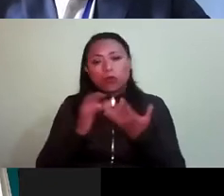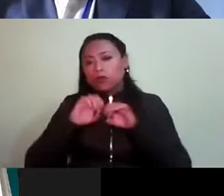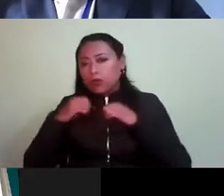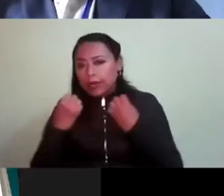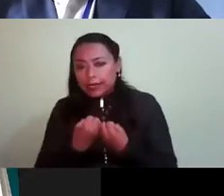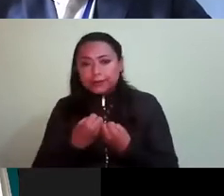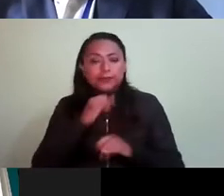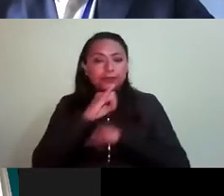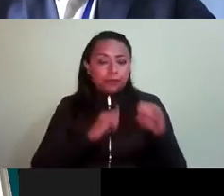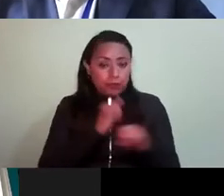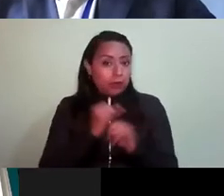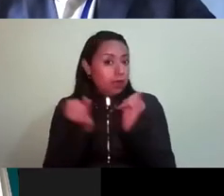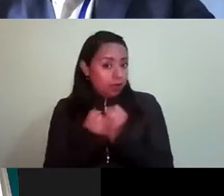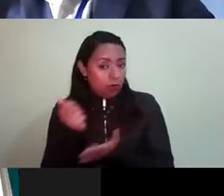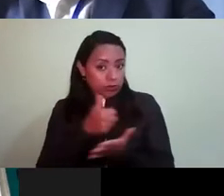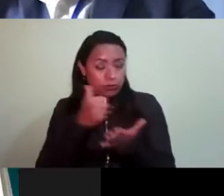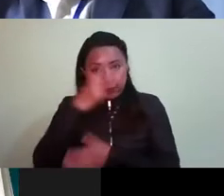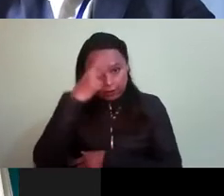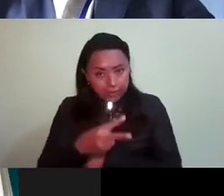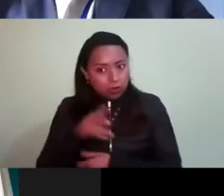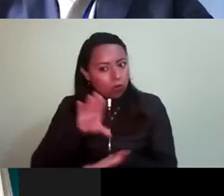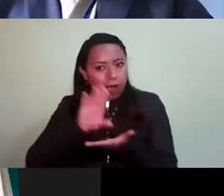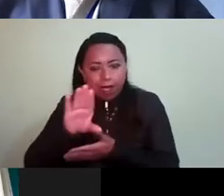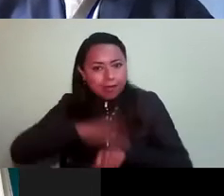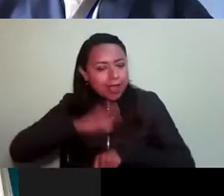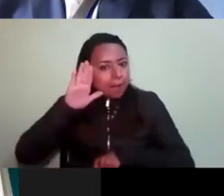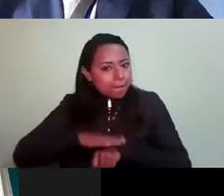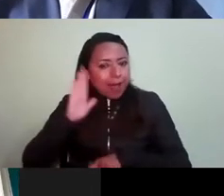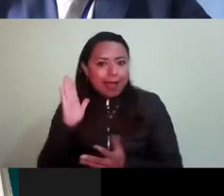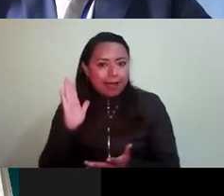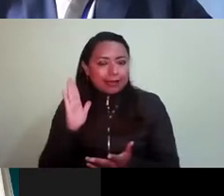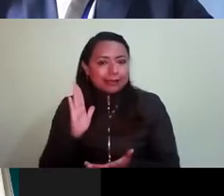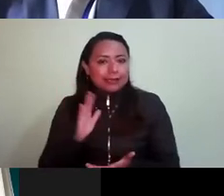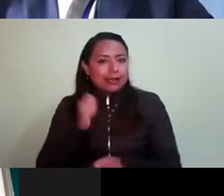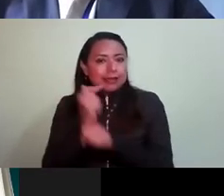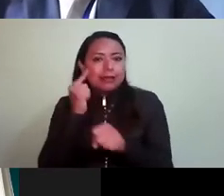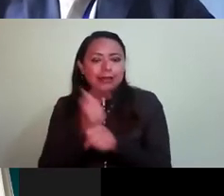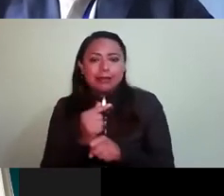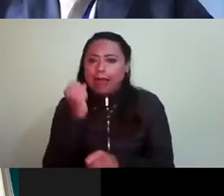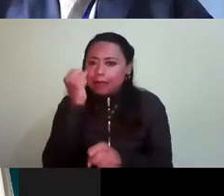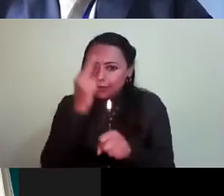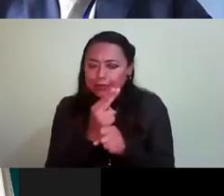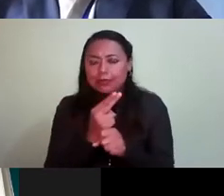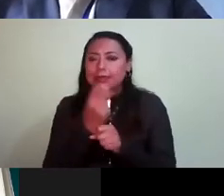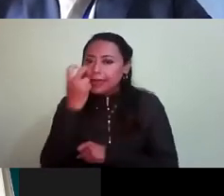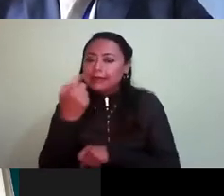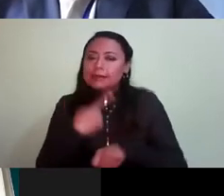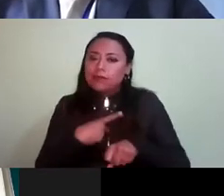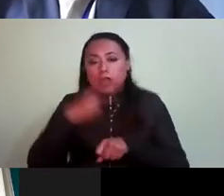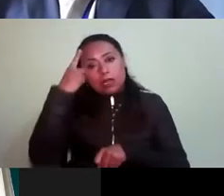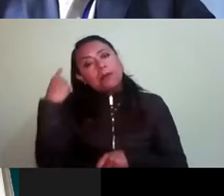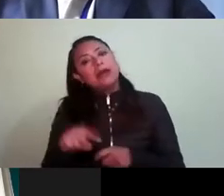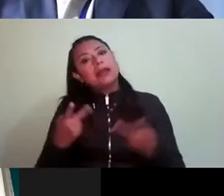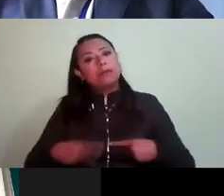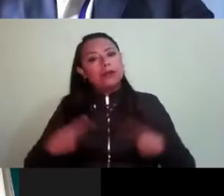de invertir ahí, más que en ninguna otra parte, la detección temprana de la enfermedad para que la gente no llegue muy grave a